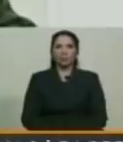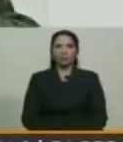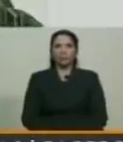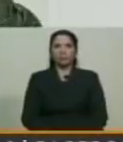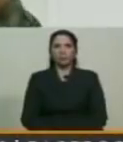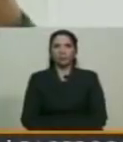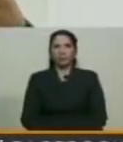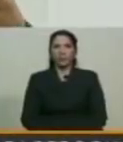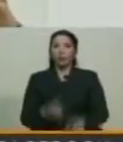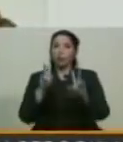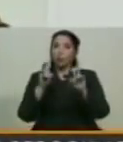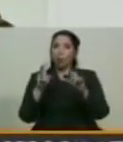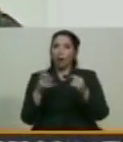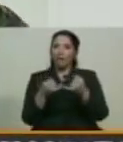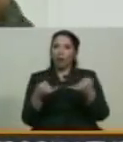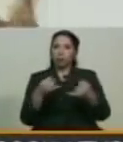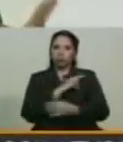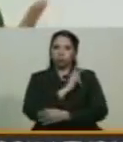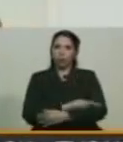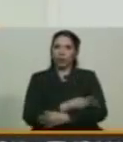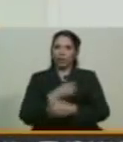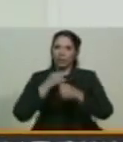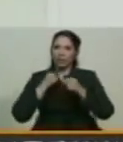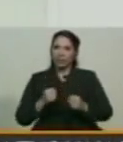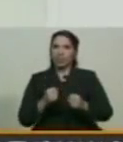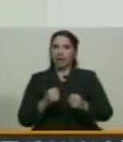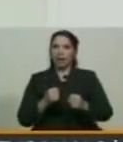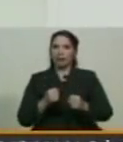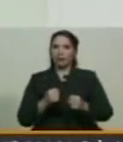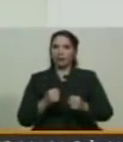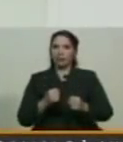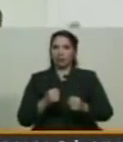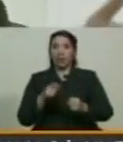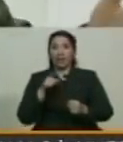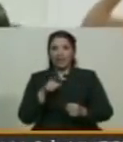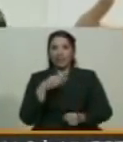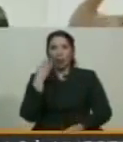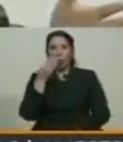nueva energía, toda esa juventud que se ha